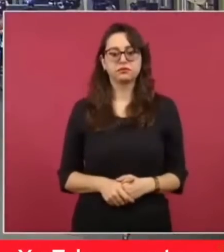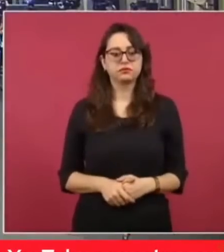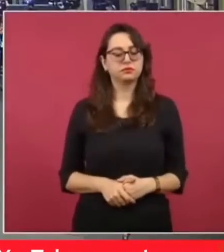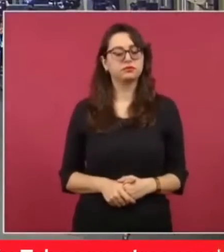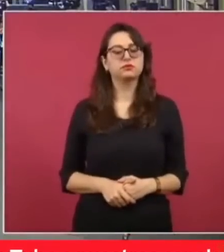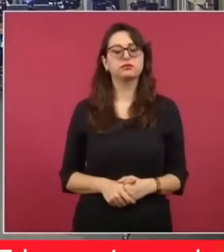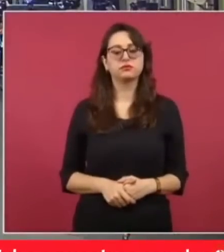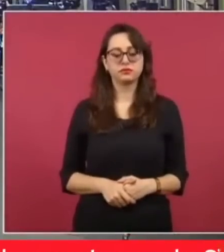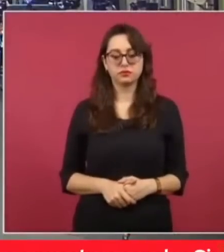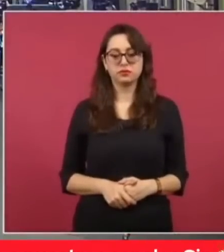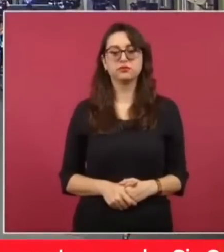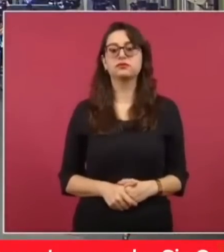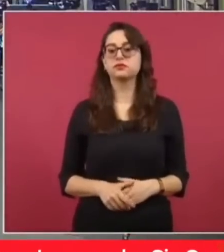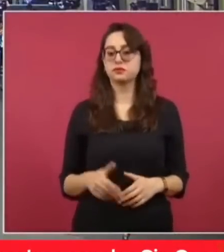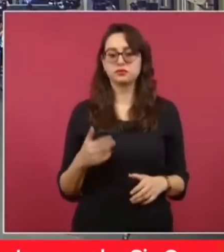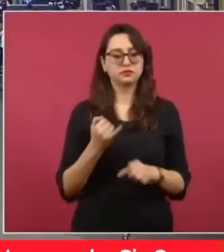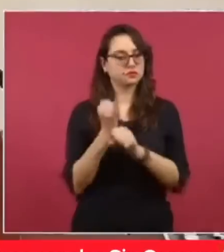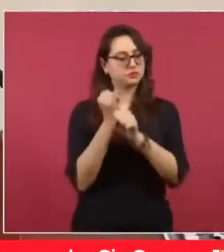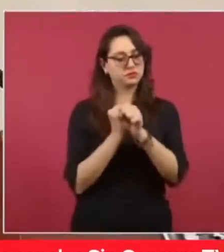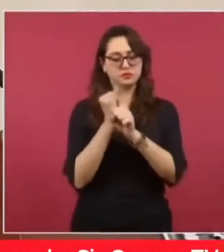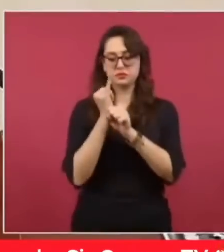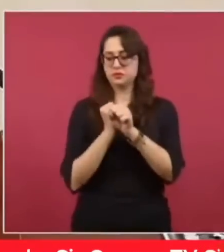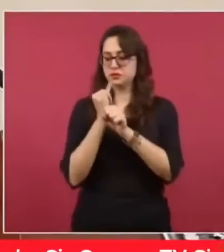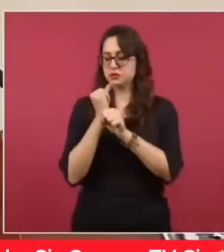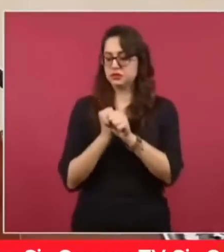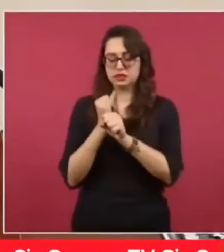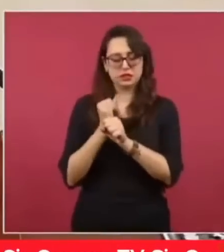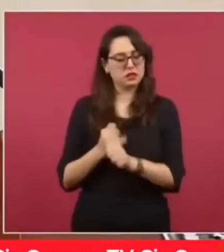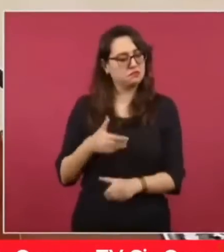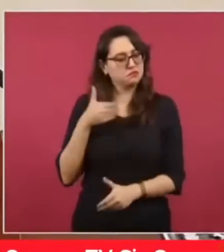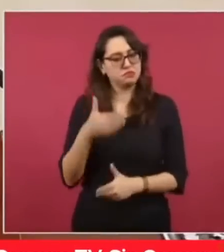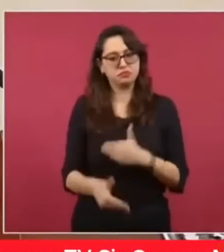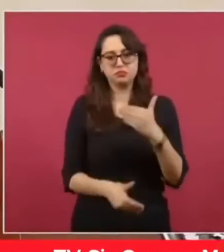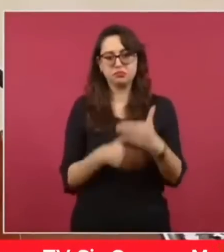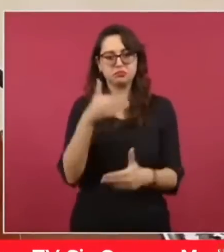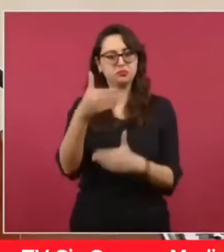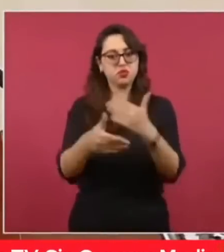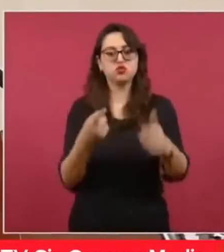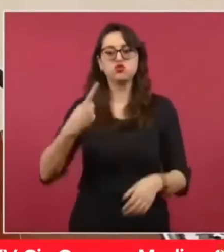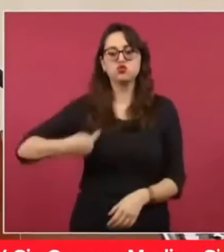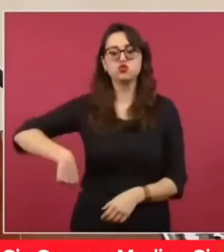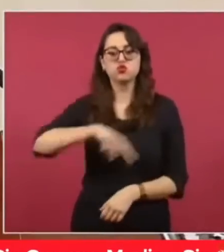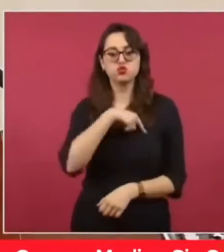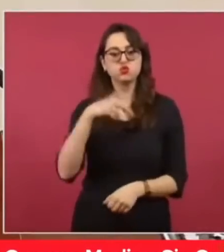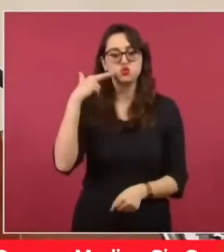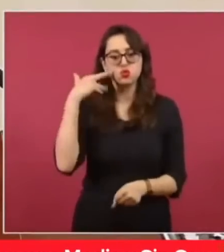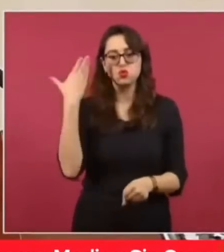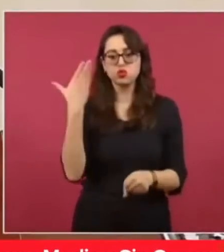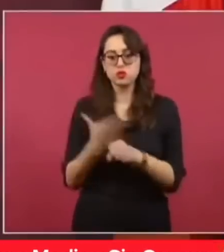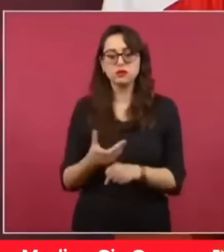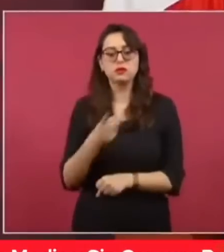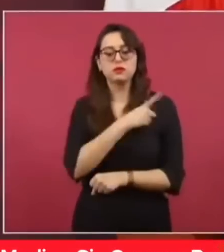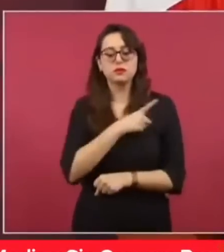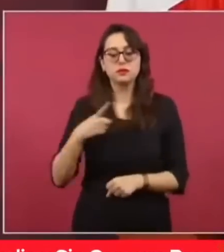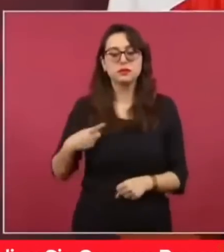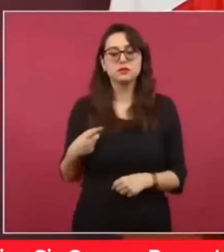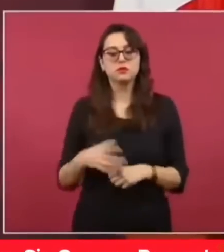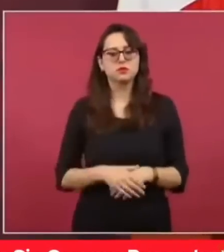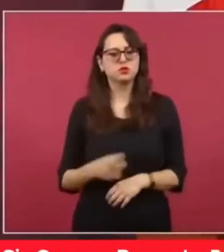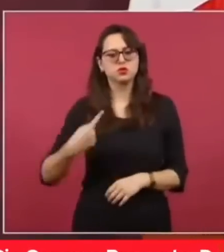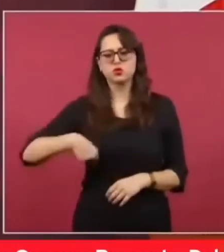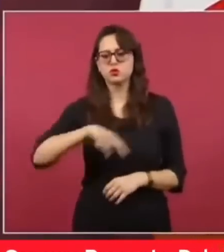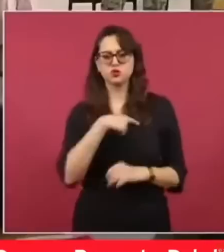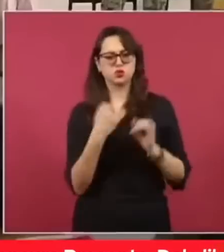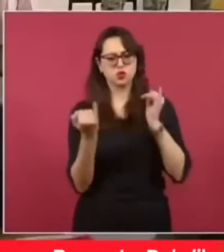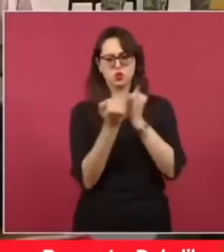Hasta que aparezca, hasta que se sepa qué pasó. Toda la verdad. Es nuestra responsabilidad, pero no somos iguales. ¿Y qué otra cosa dijiste?